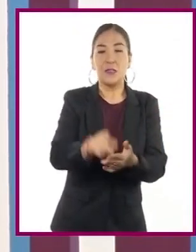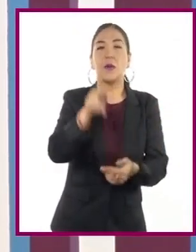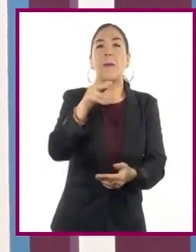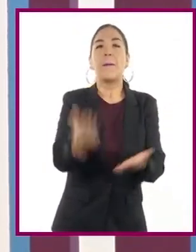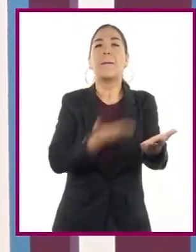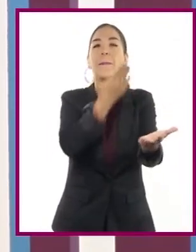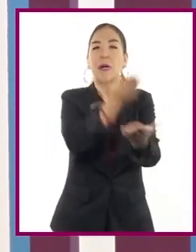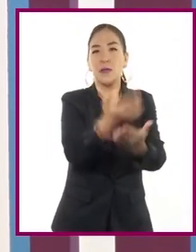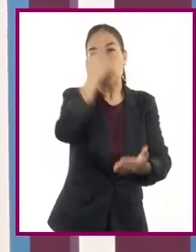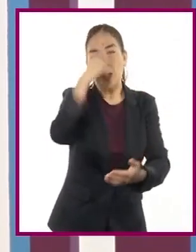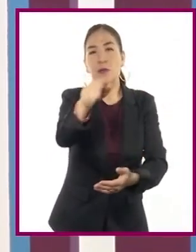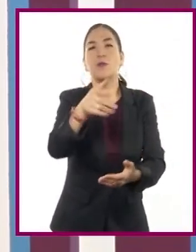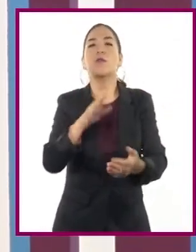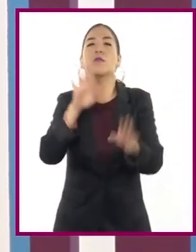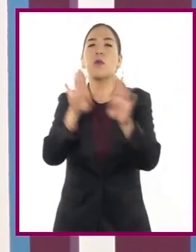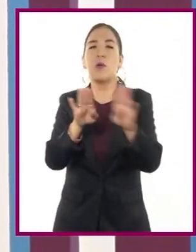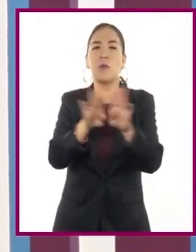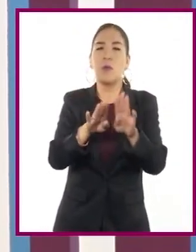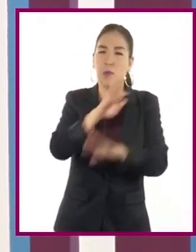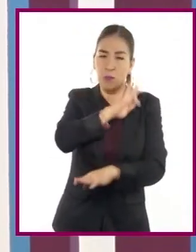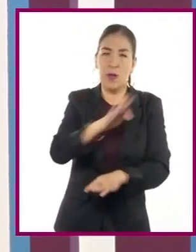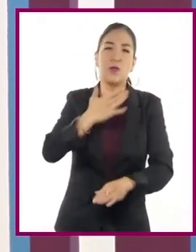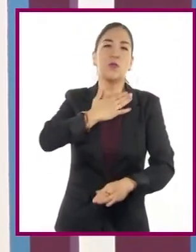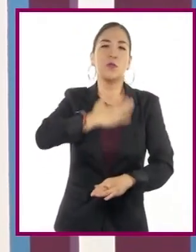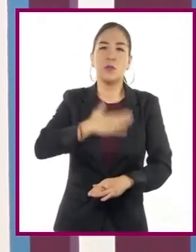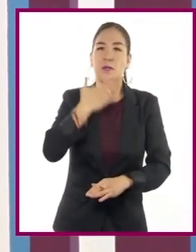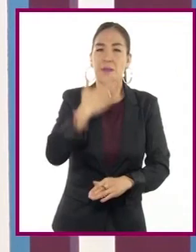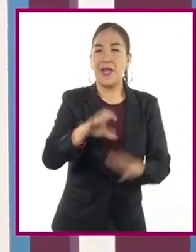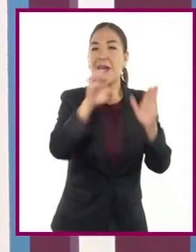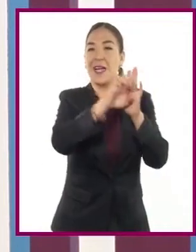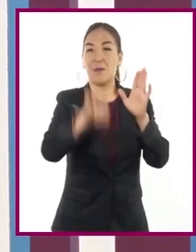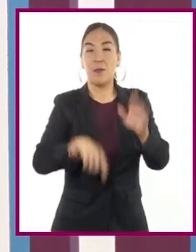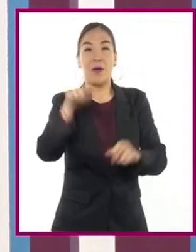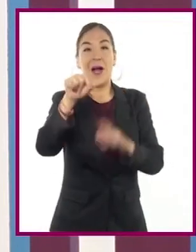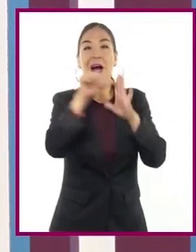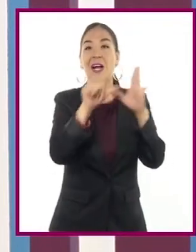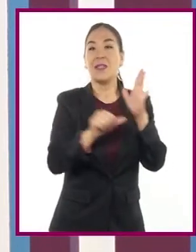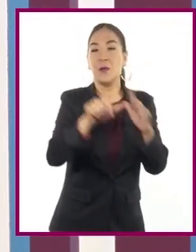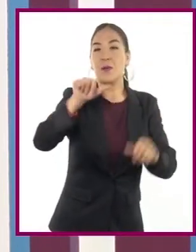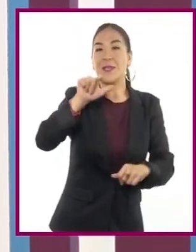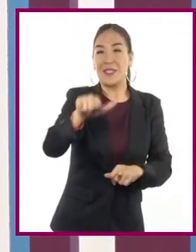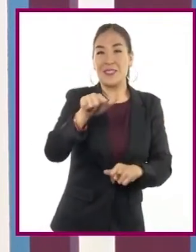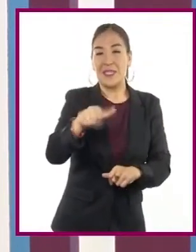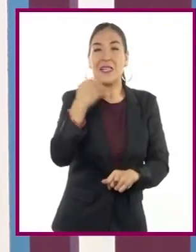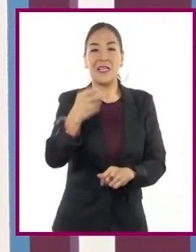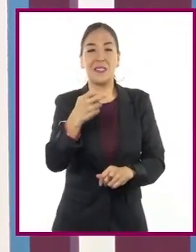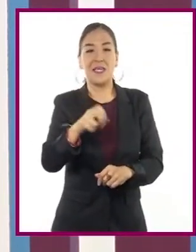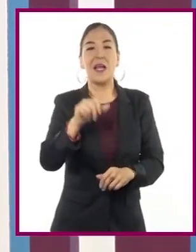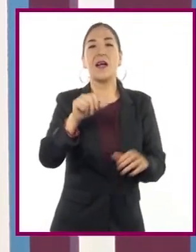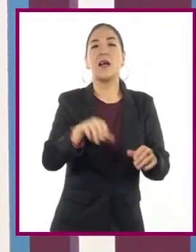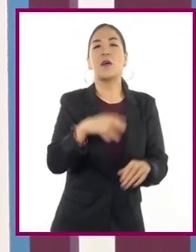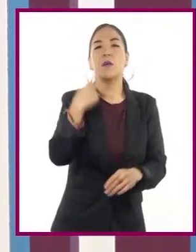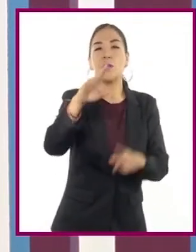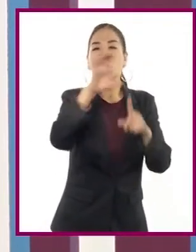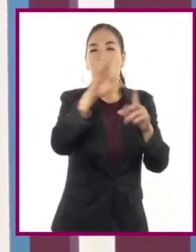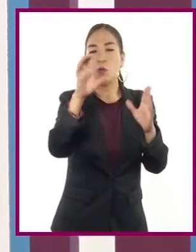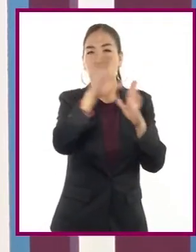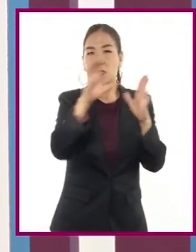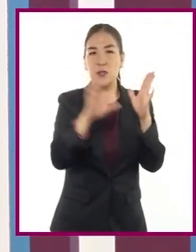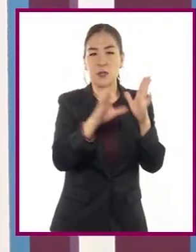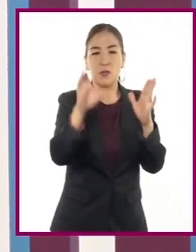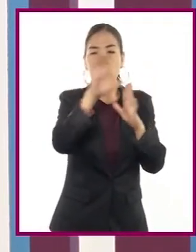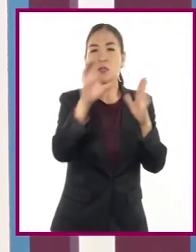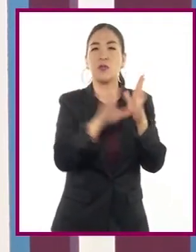exigir justicia. Por ejemplo, el artículo 17 de la Constitución Política de los Estados Unidos